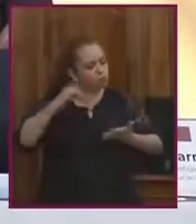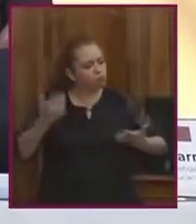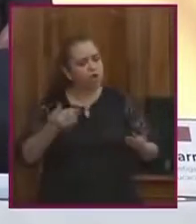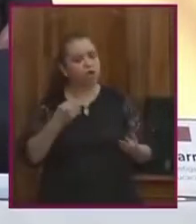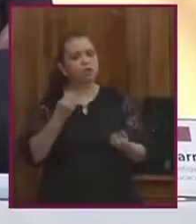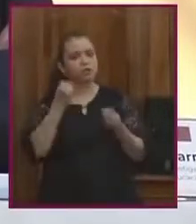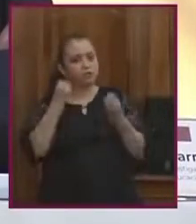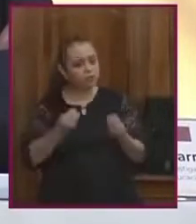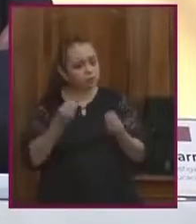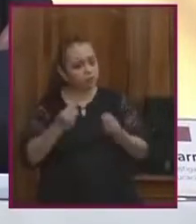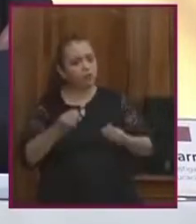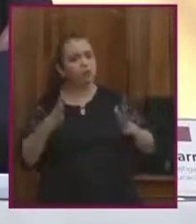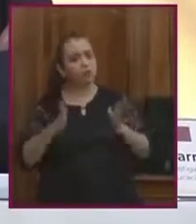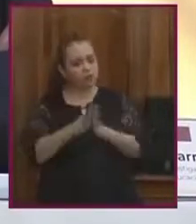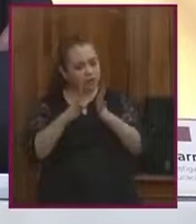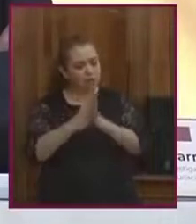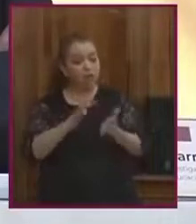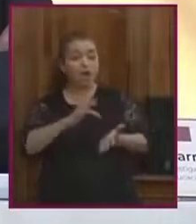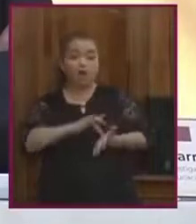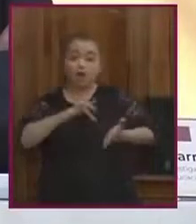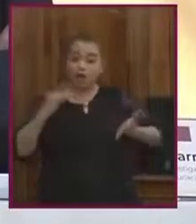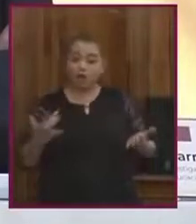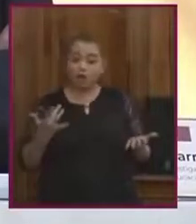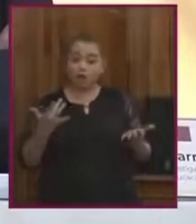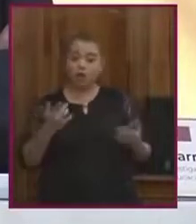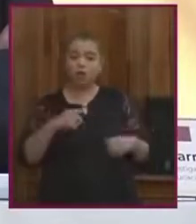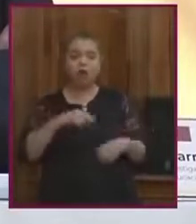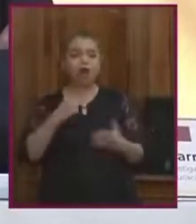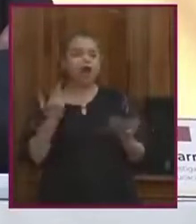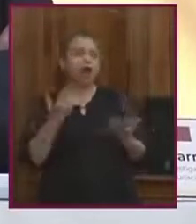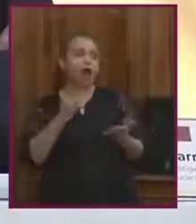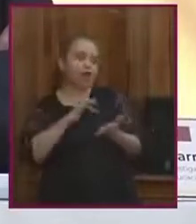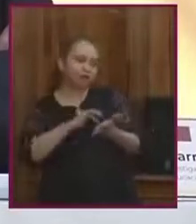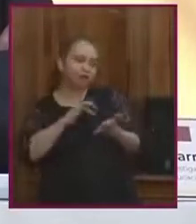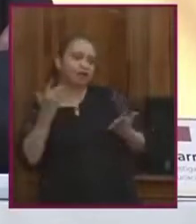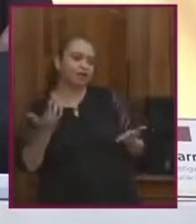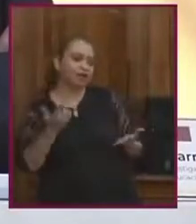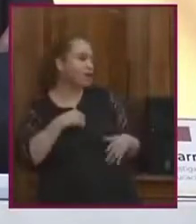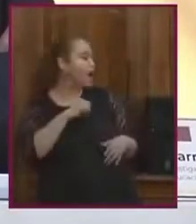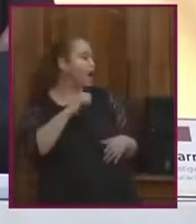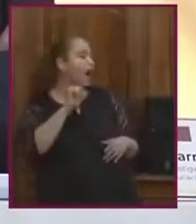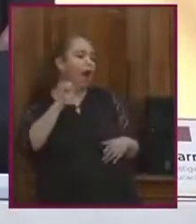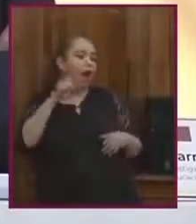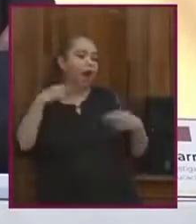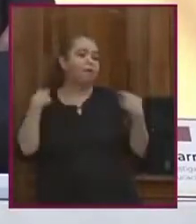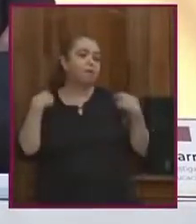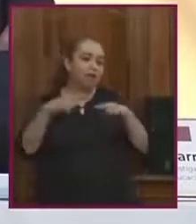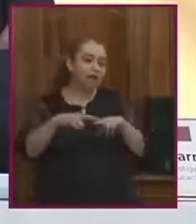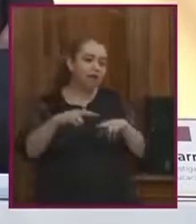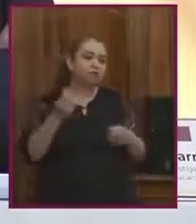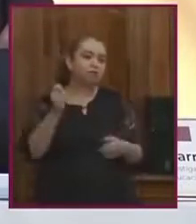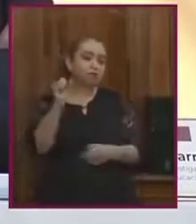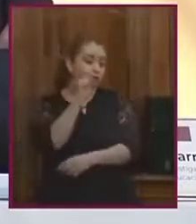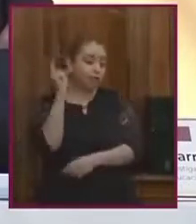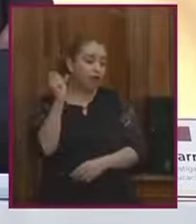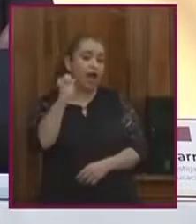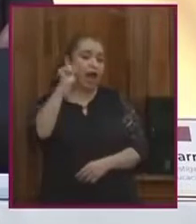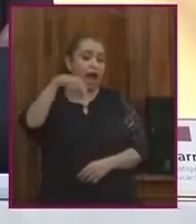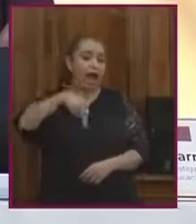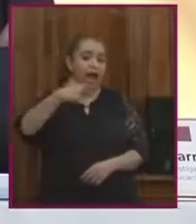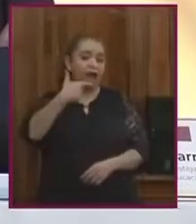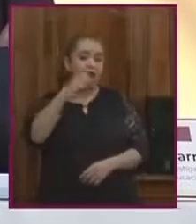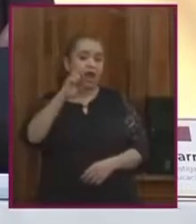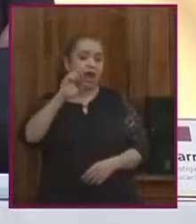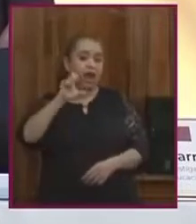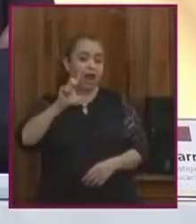por participar y agradezco muy en especial aquí a nuestro compañero Ángel Díaz Barriga, que yo desde que